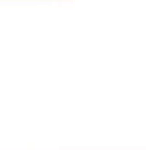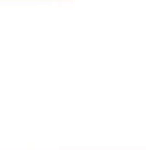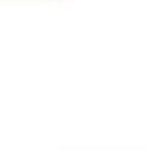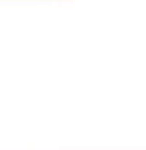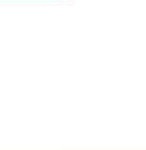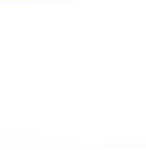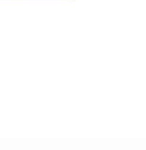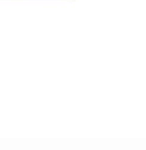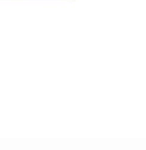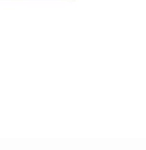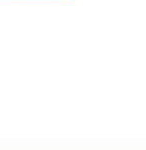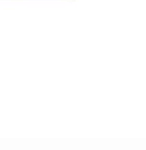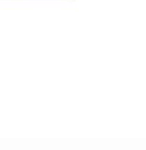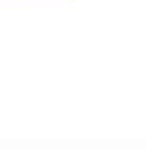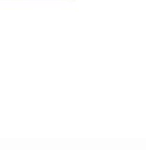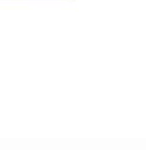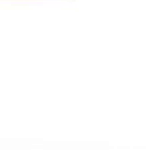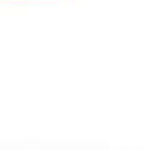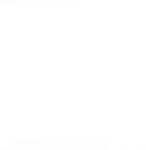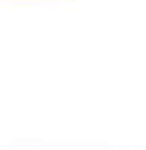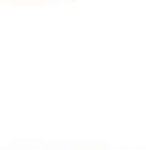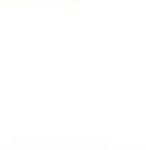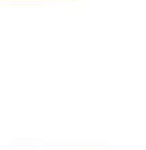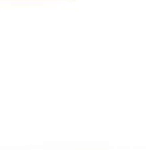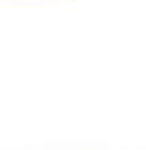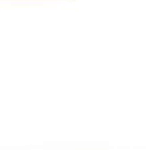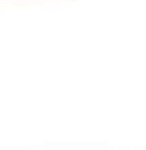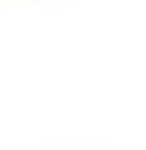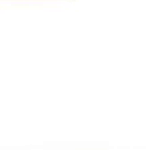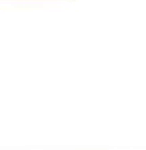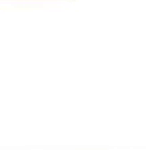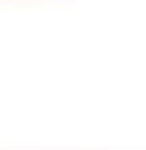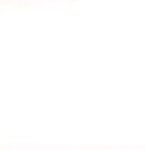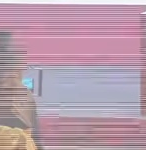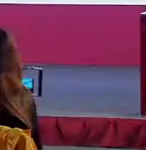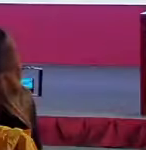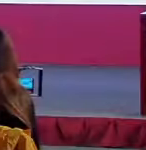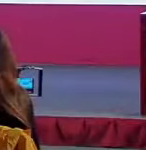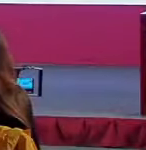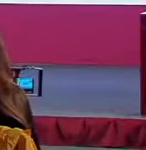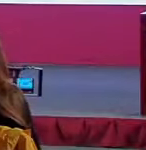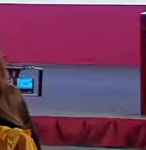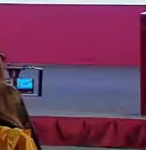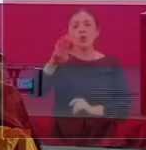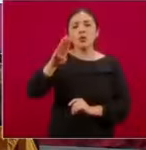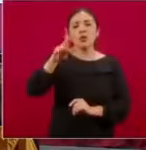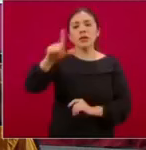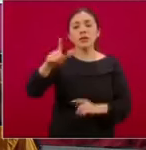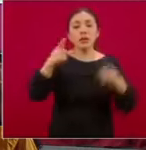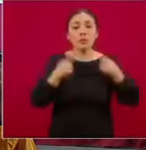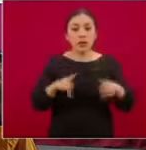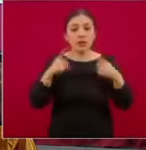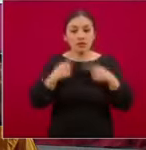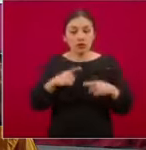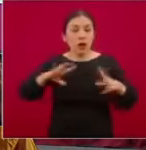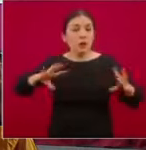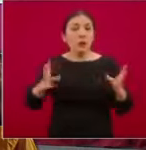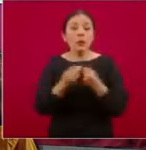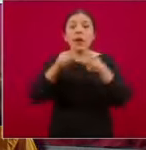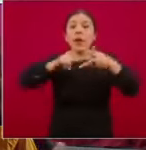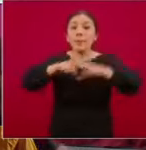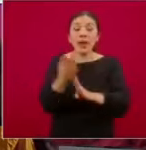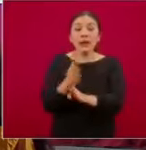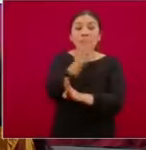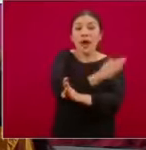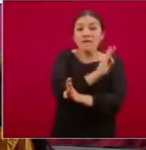como casos confirmados de COVID, el día de hoy 941 49.197 acumulados desde que